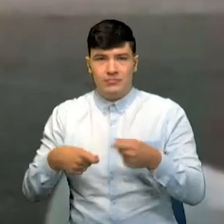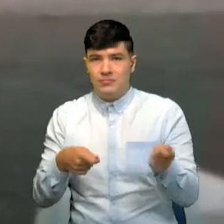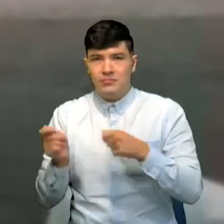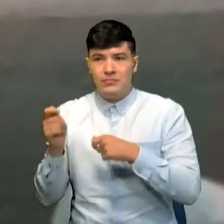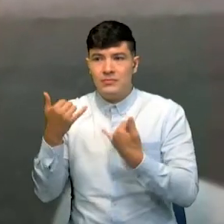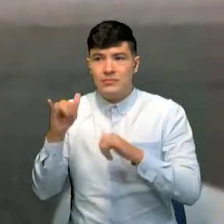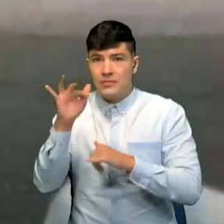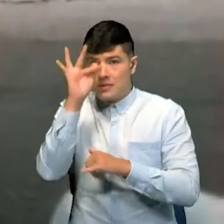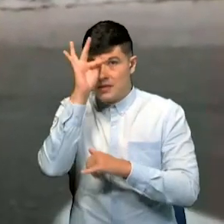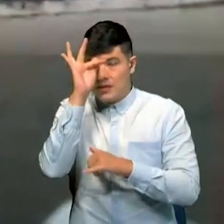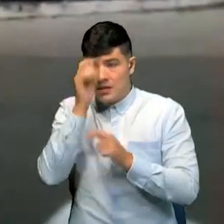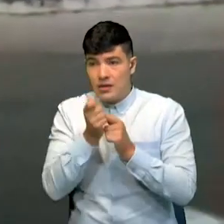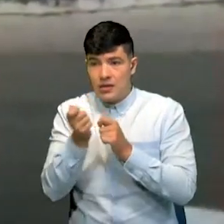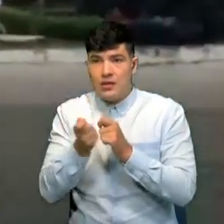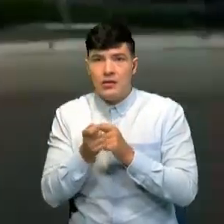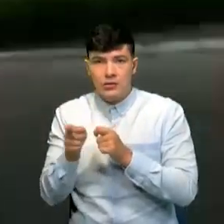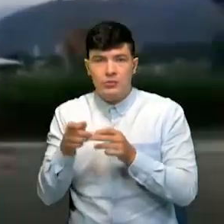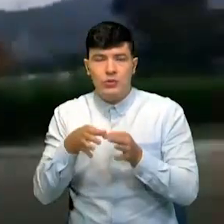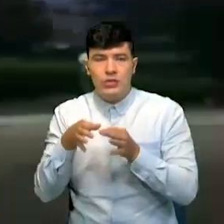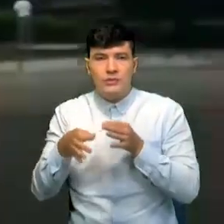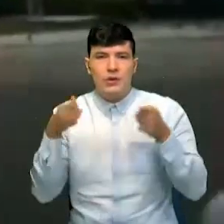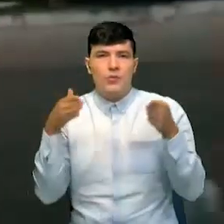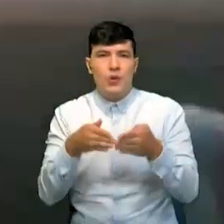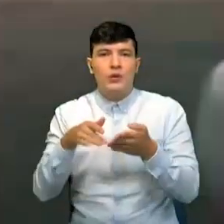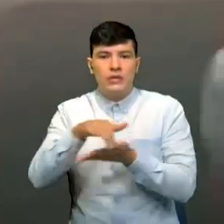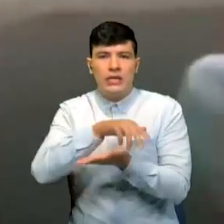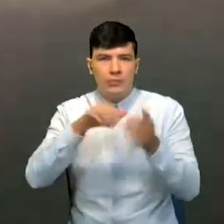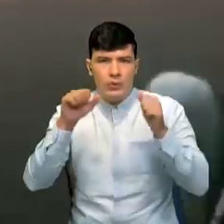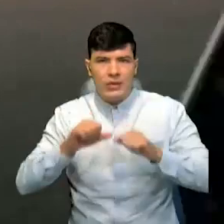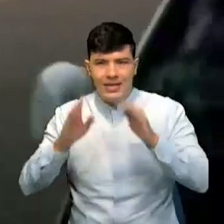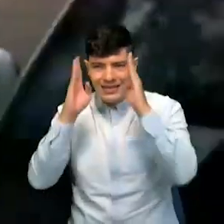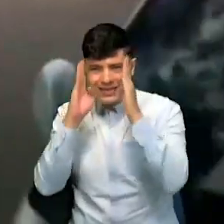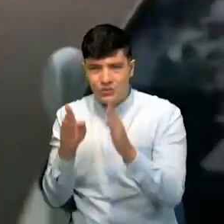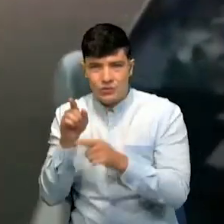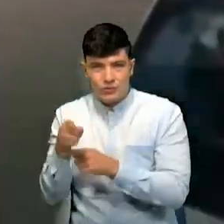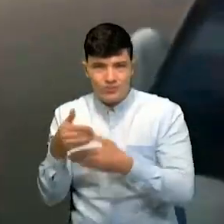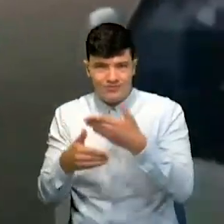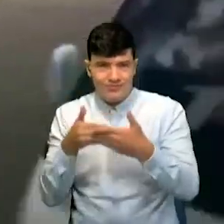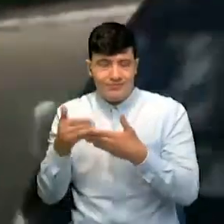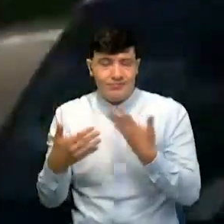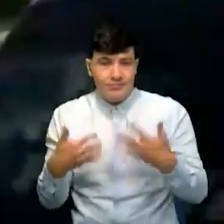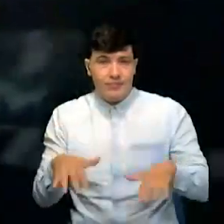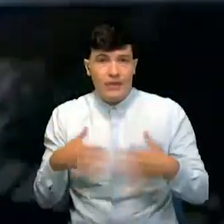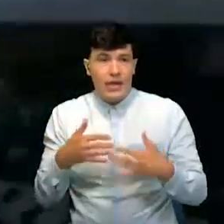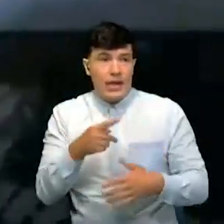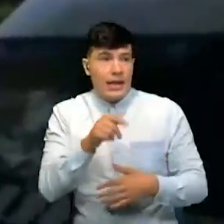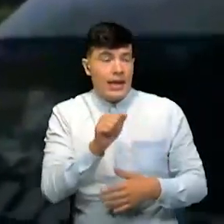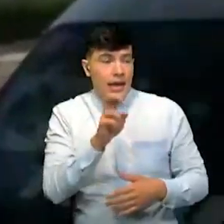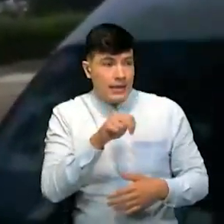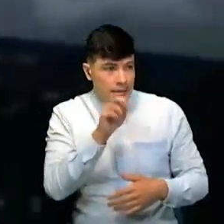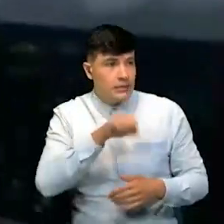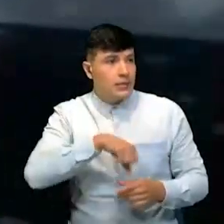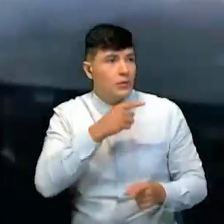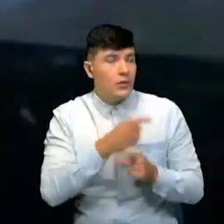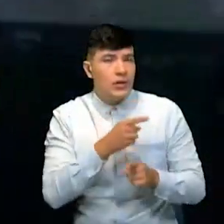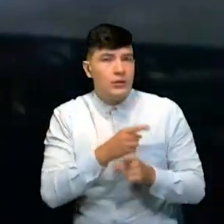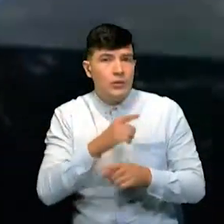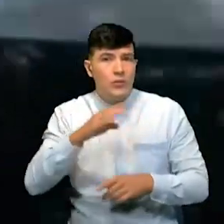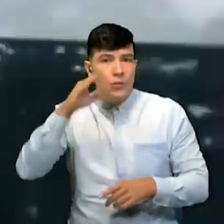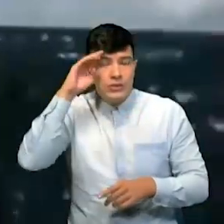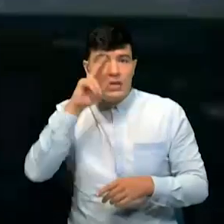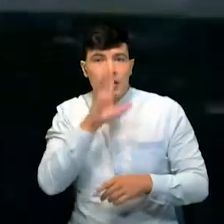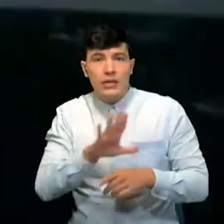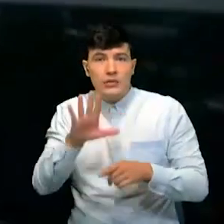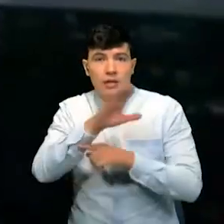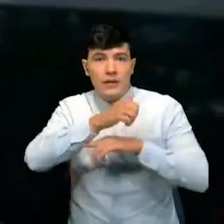centro médico de Puerto Santander para poder recibir atención médica. Por su parte, Karen y televidente, las autoridades han manifestado que ya se